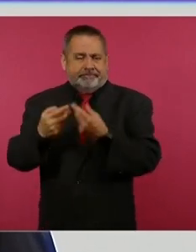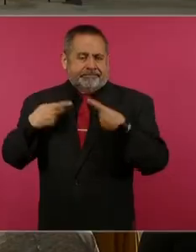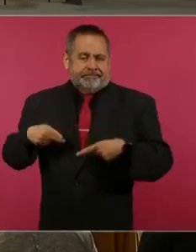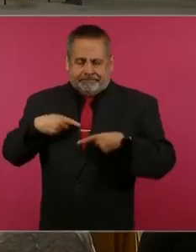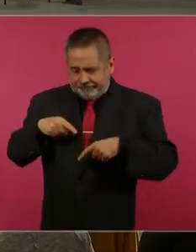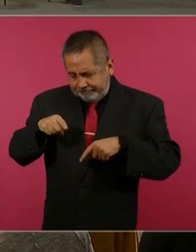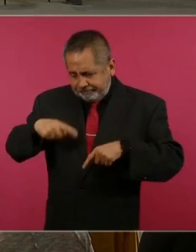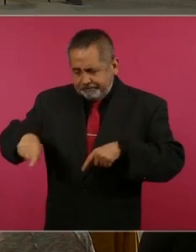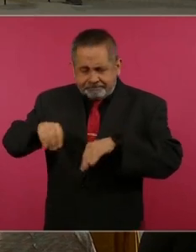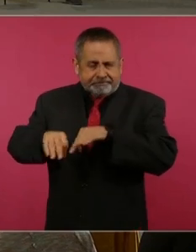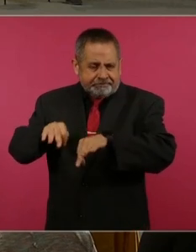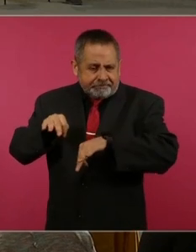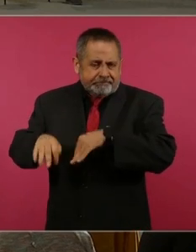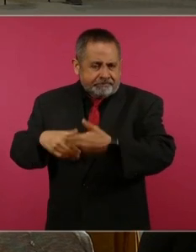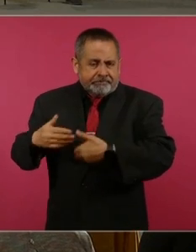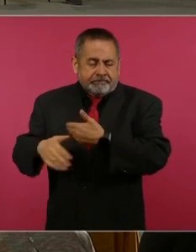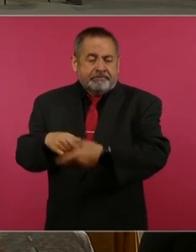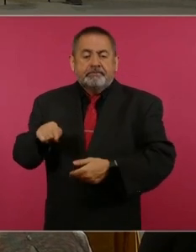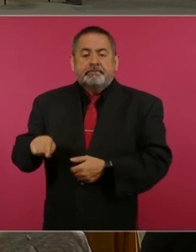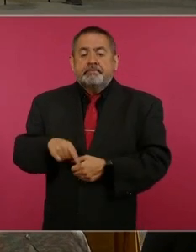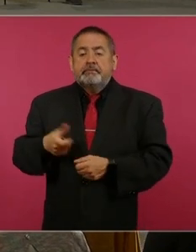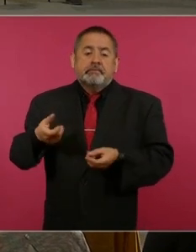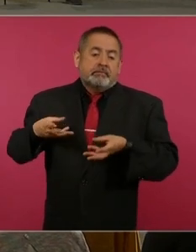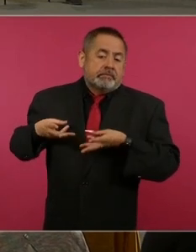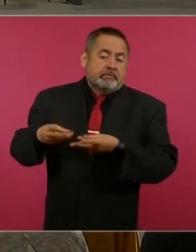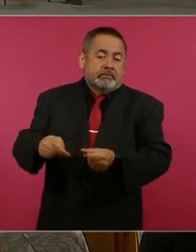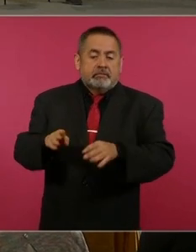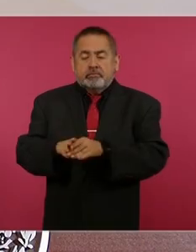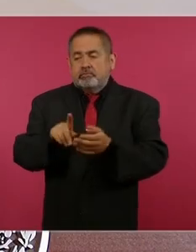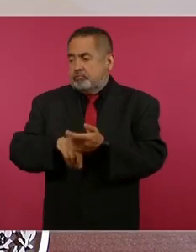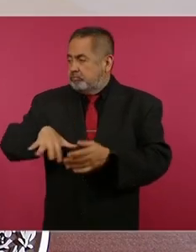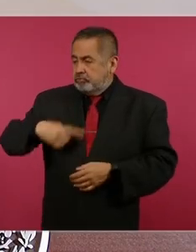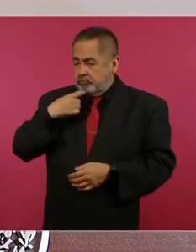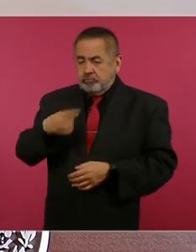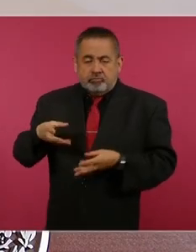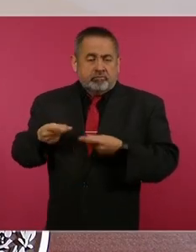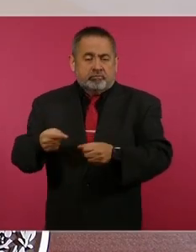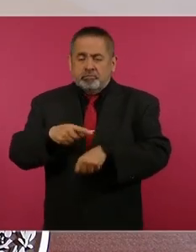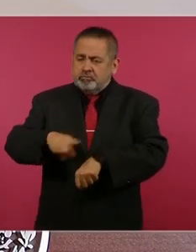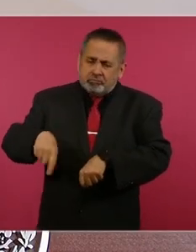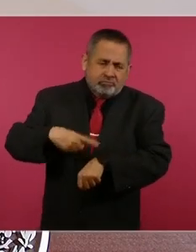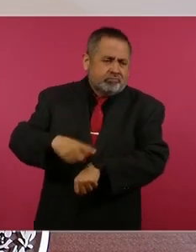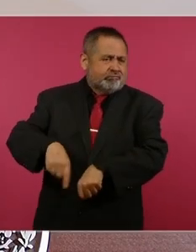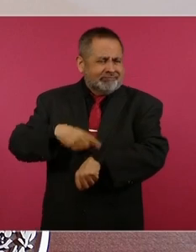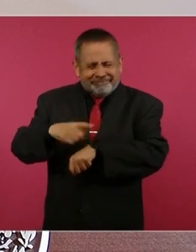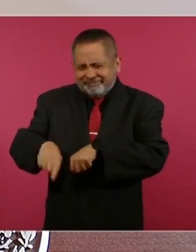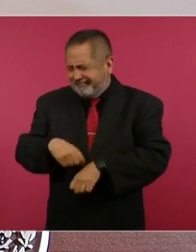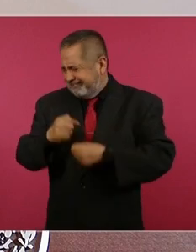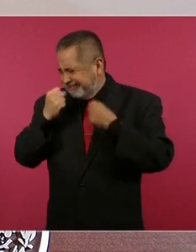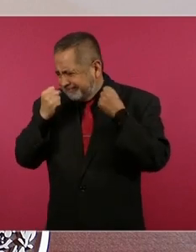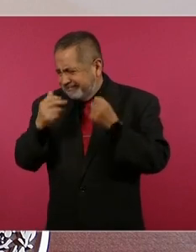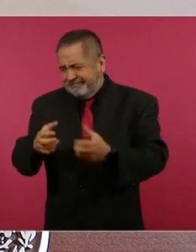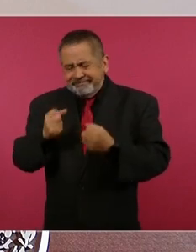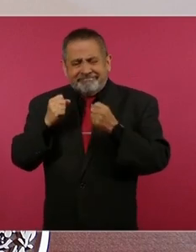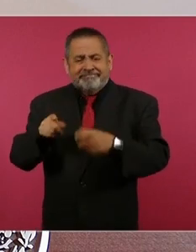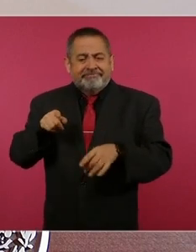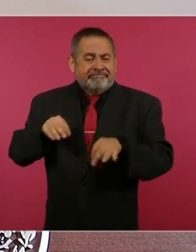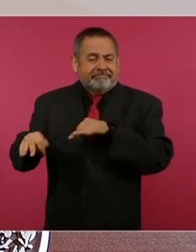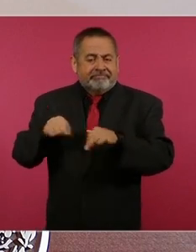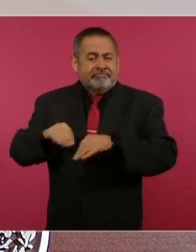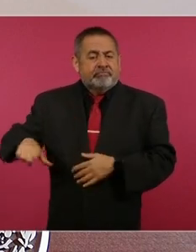esta zona. Se han invertido, como ya lo mencioné, horas de trabajo por parte